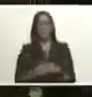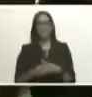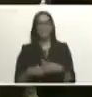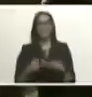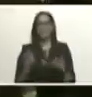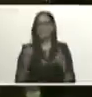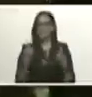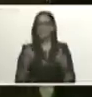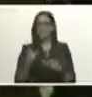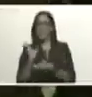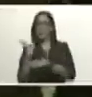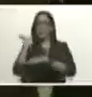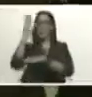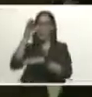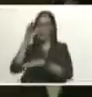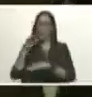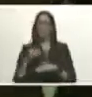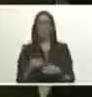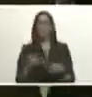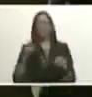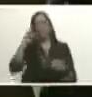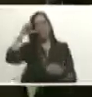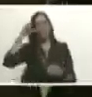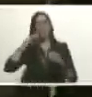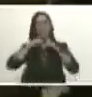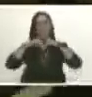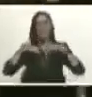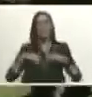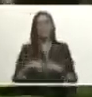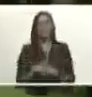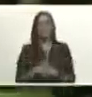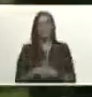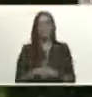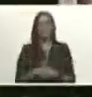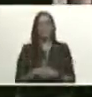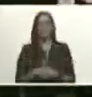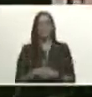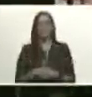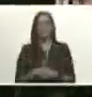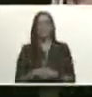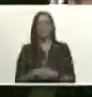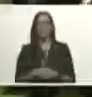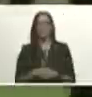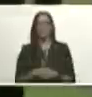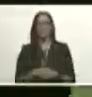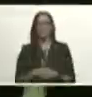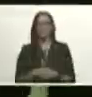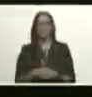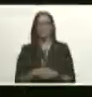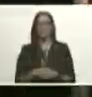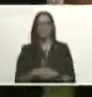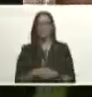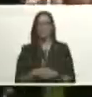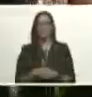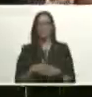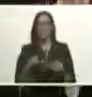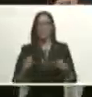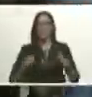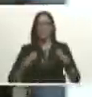baje. Entendido, mi comandante bueno, jefe. Que Dios te bendiga. Amén, mi comandante jefe. Bueno, para adelante. Gracias, gracias. Tobar, gracias. Que viva el 23 de